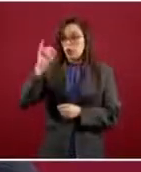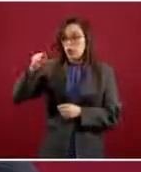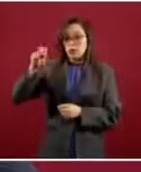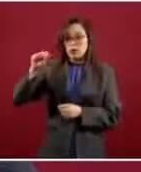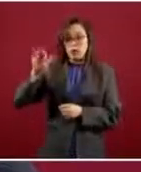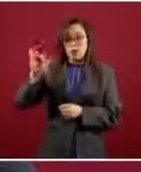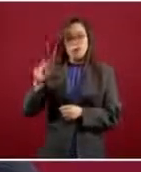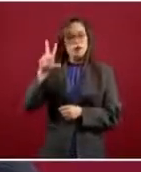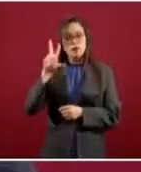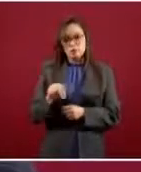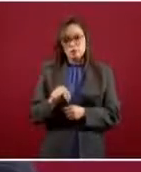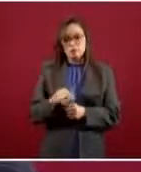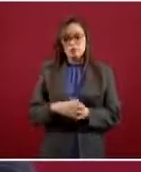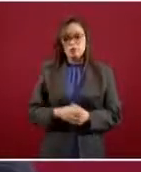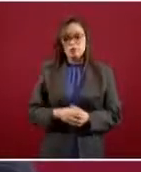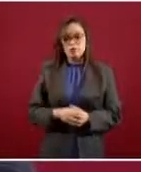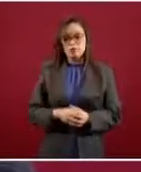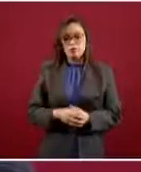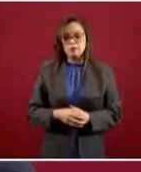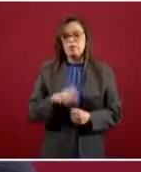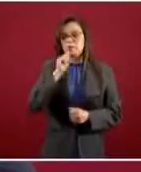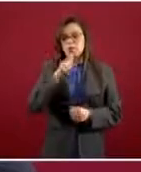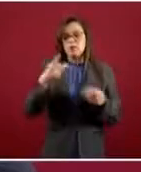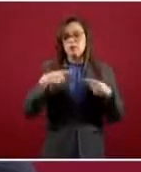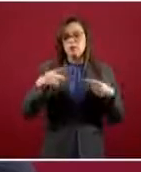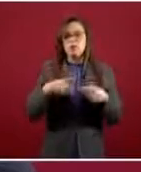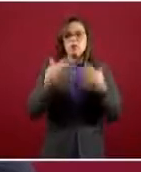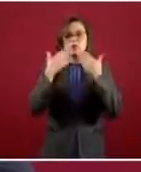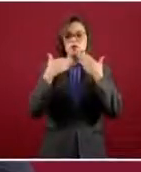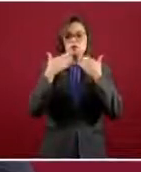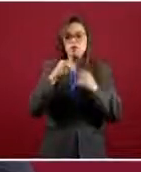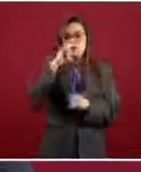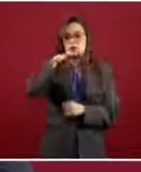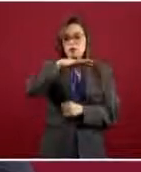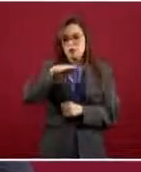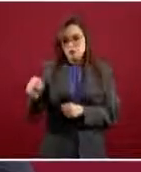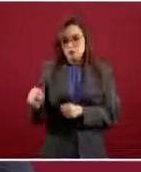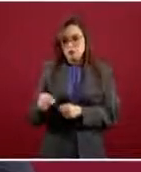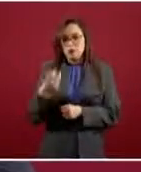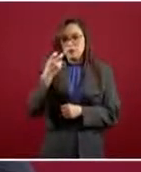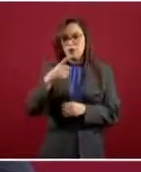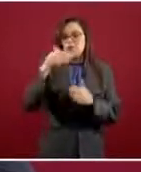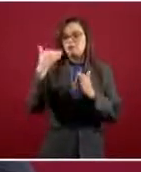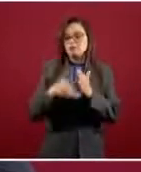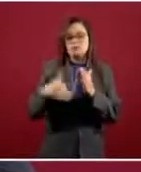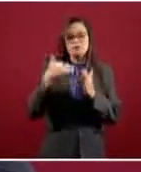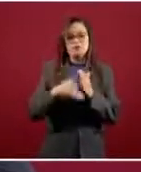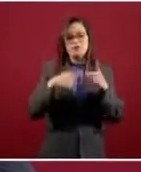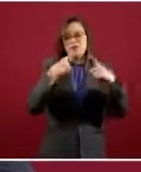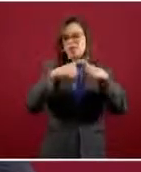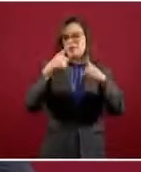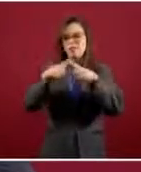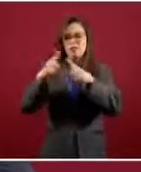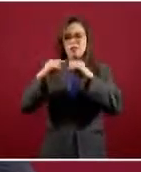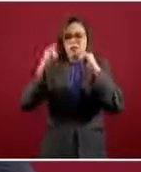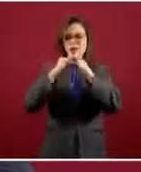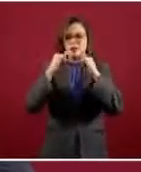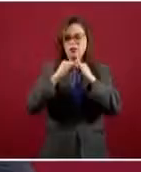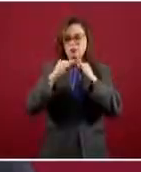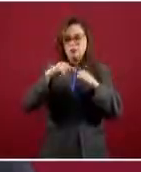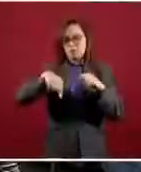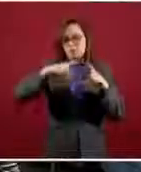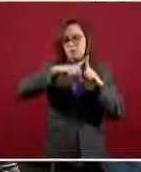que no tiene seguridad social. El déficit existe en todas las instituciones de salud del país. El IMSS tiene un déficit